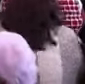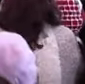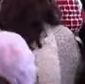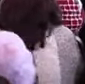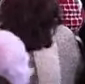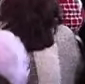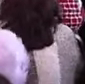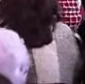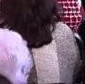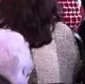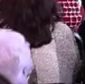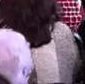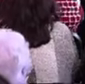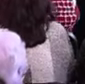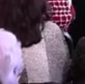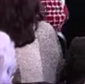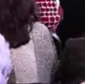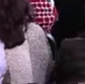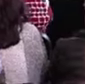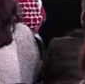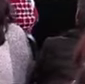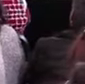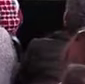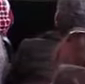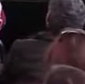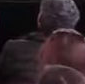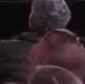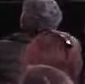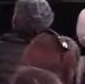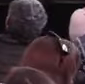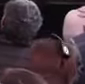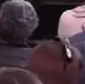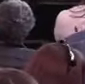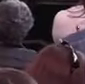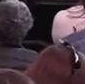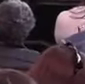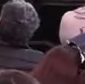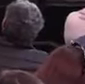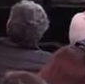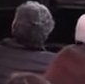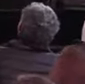A la subsecretaria de Ciencias, Carolina Gainza.